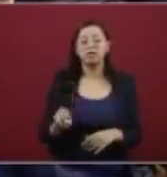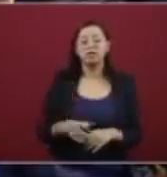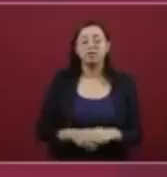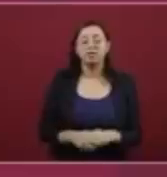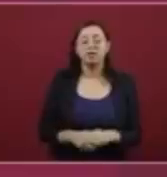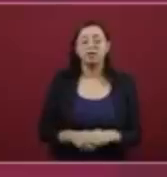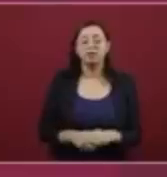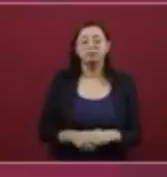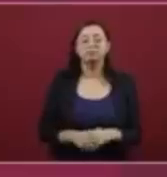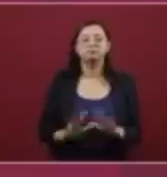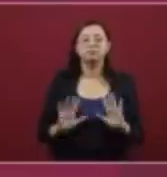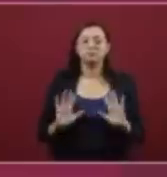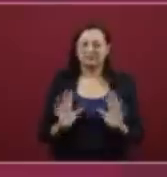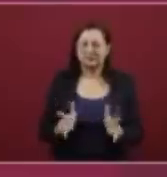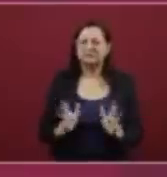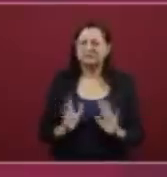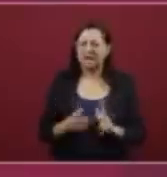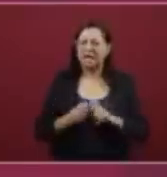O sea,